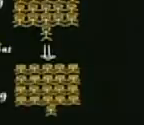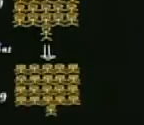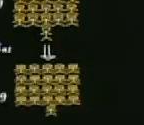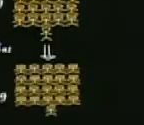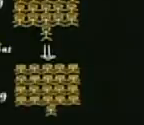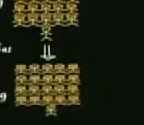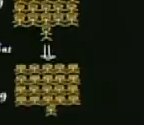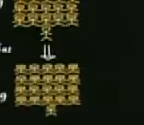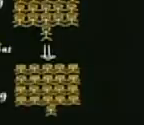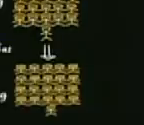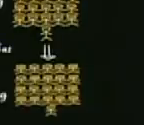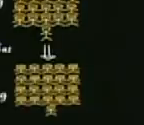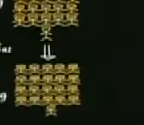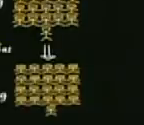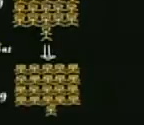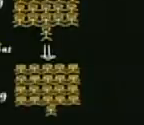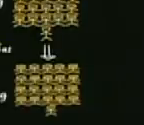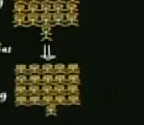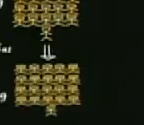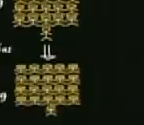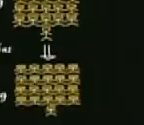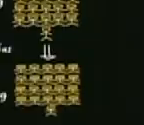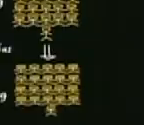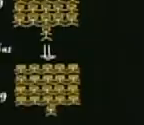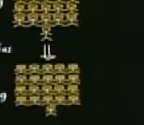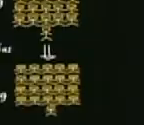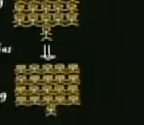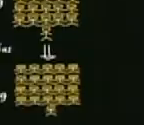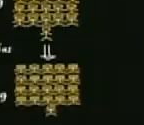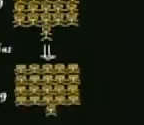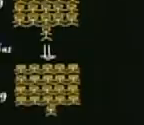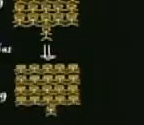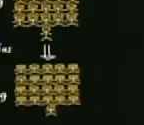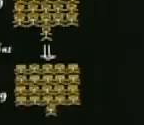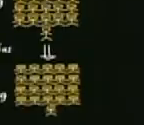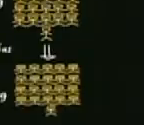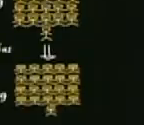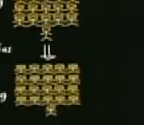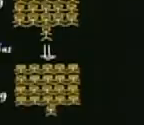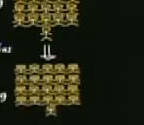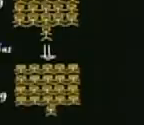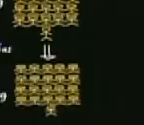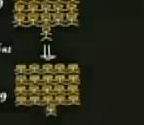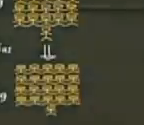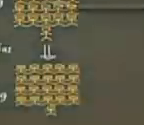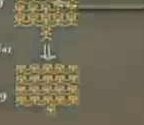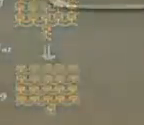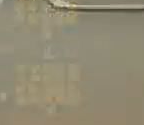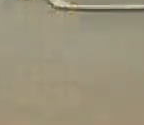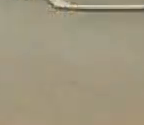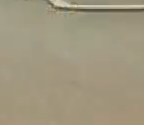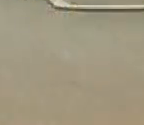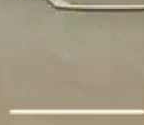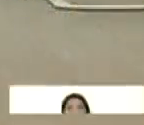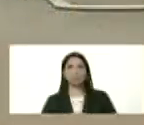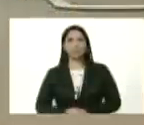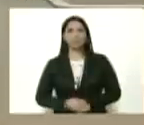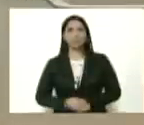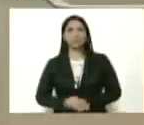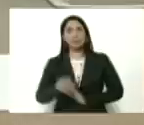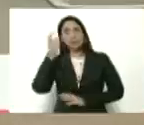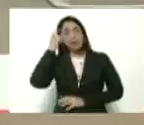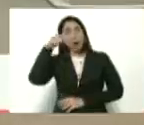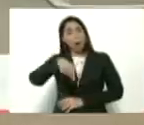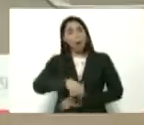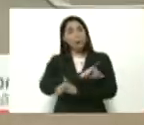importantes. Uno en el Comando de Vigilancia Costera de la Guardia Nacional y otro en el municipio Acevedo, donde el día de hoy ya